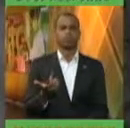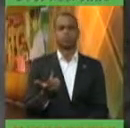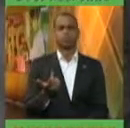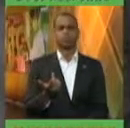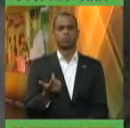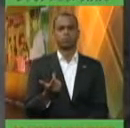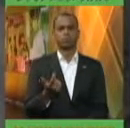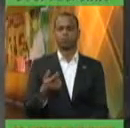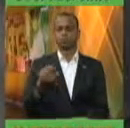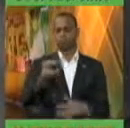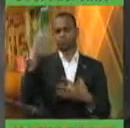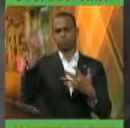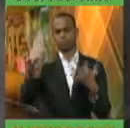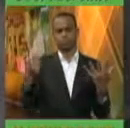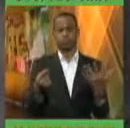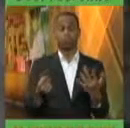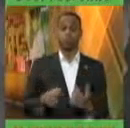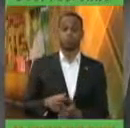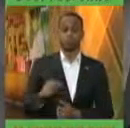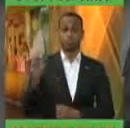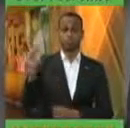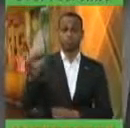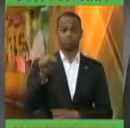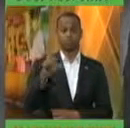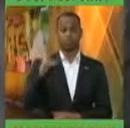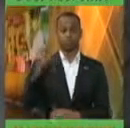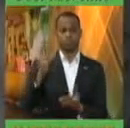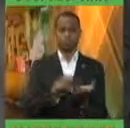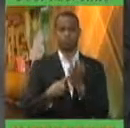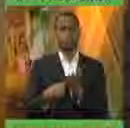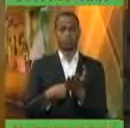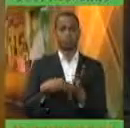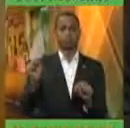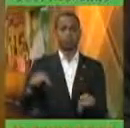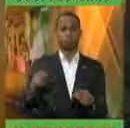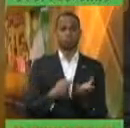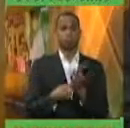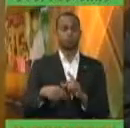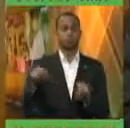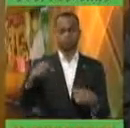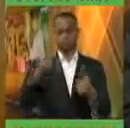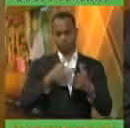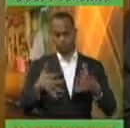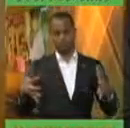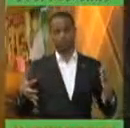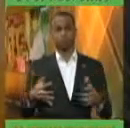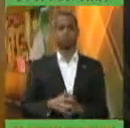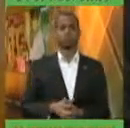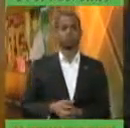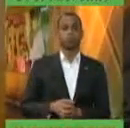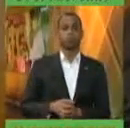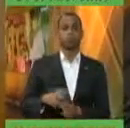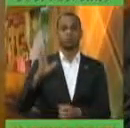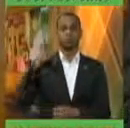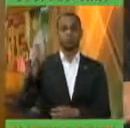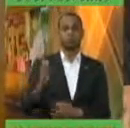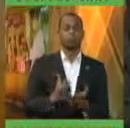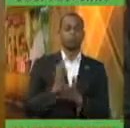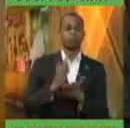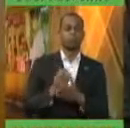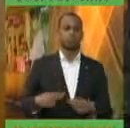muchísimas otras iniciales de cada una de esas vamos a seguir hablando este es un tema fundamental de derechos